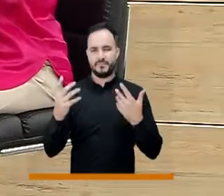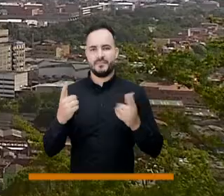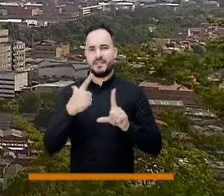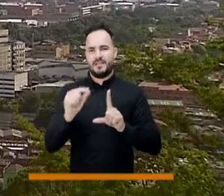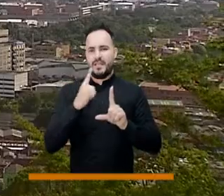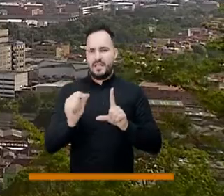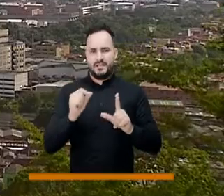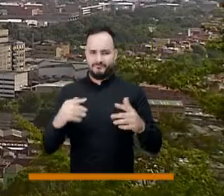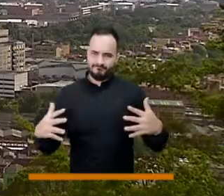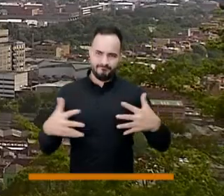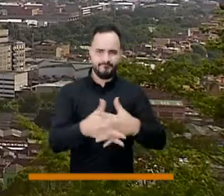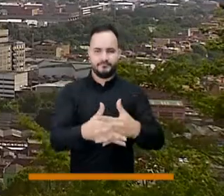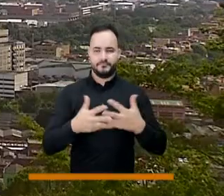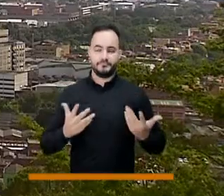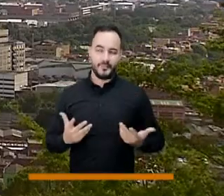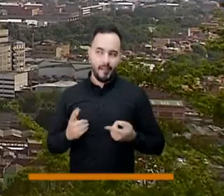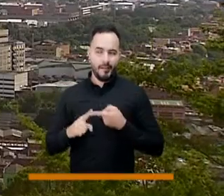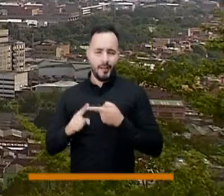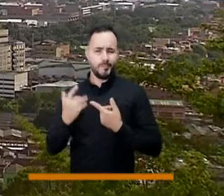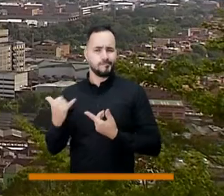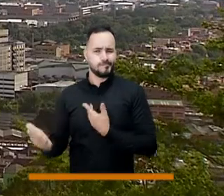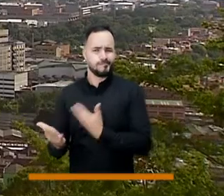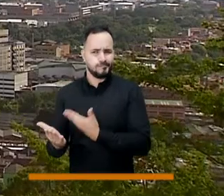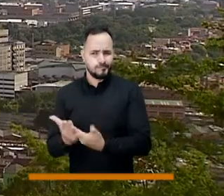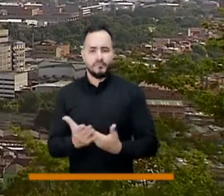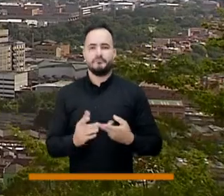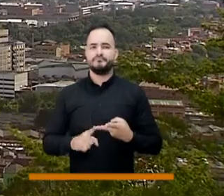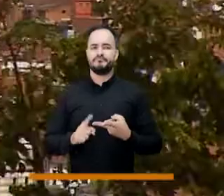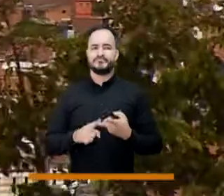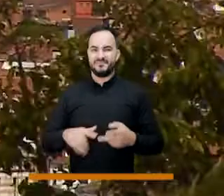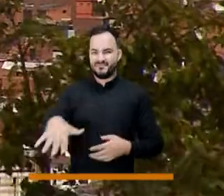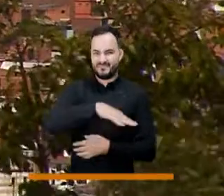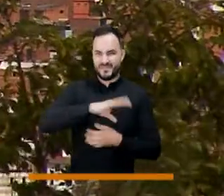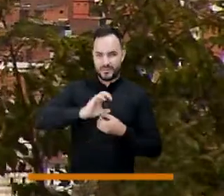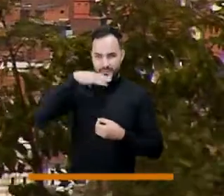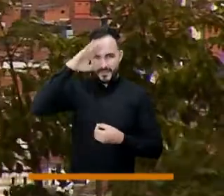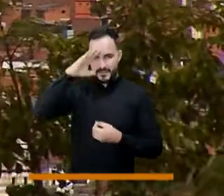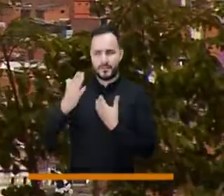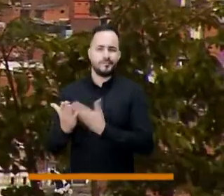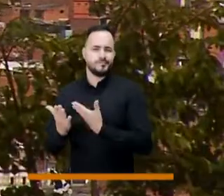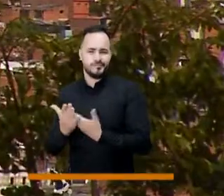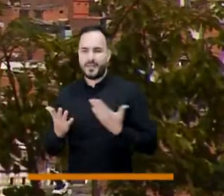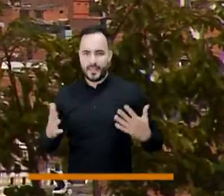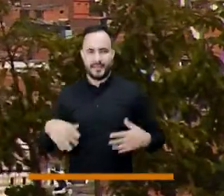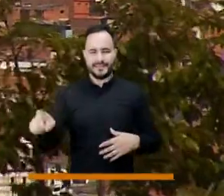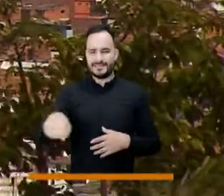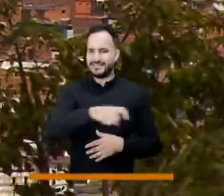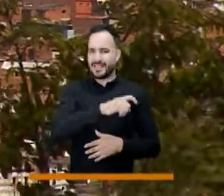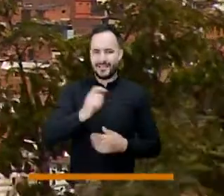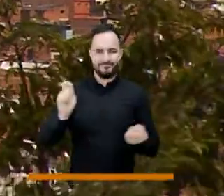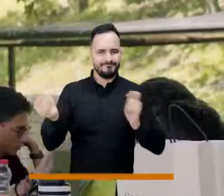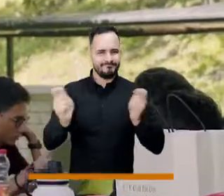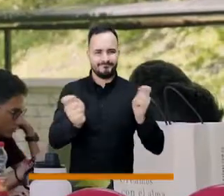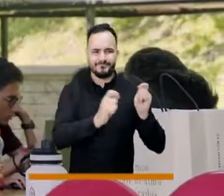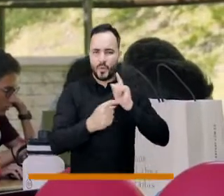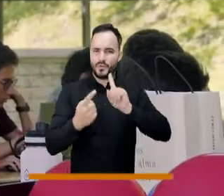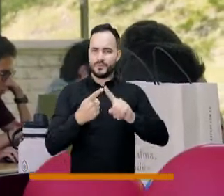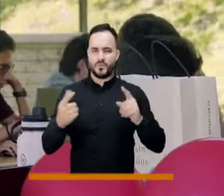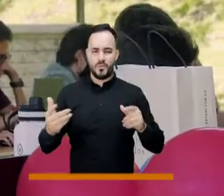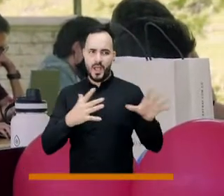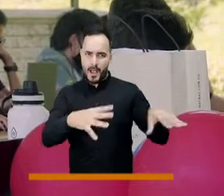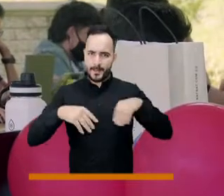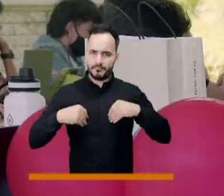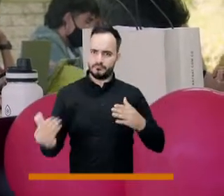tenemos que necesariamente en la ciudad de Medellín masificar el uso adecuado y eficiente de las